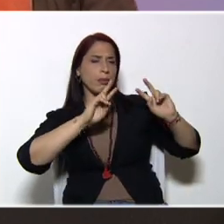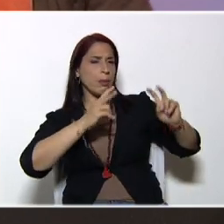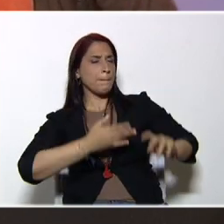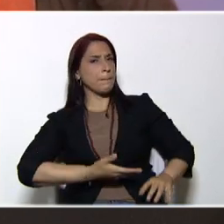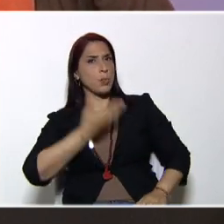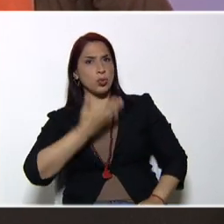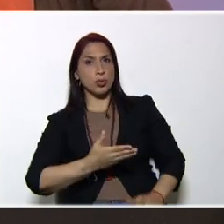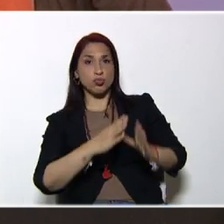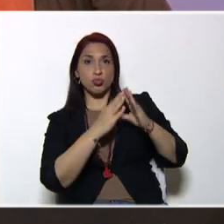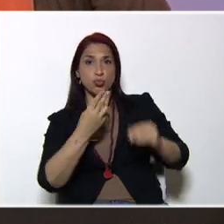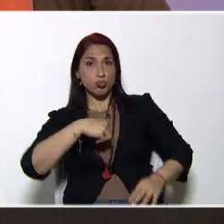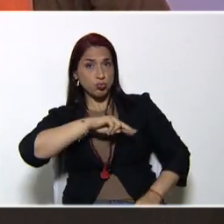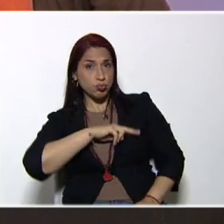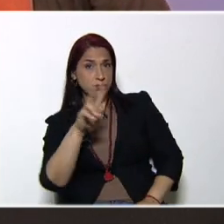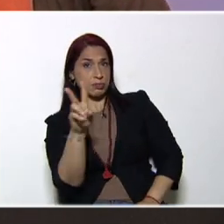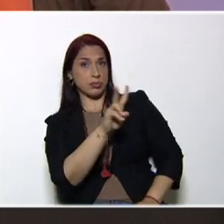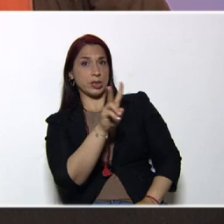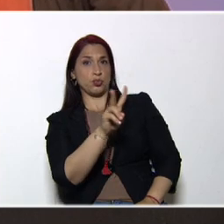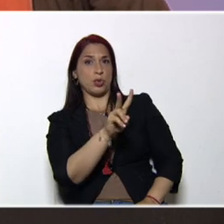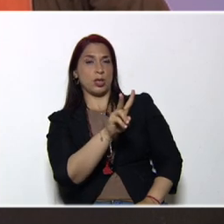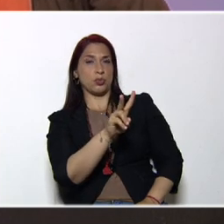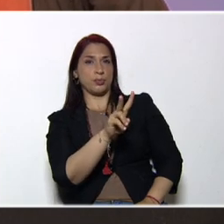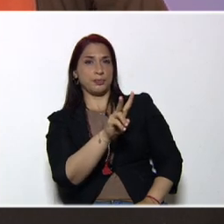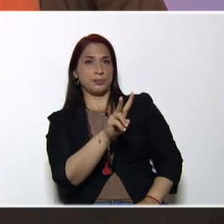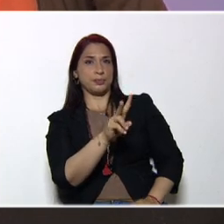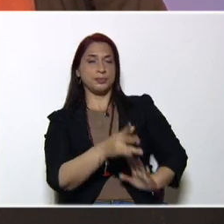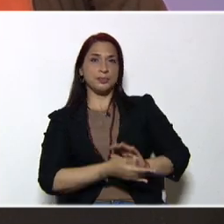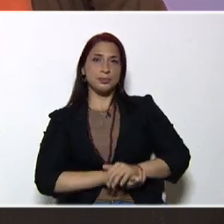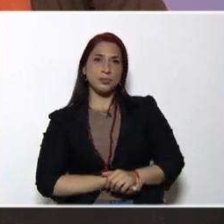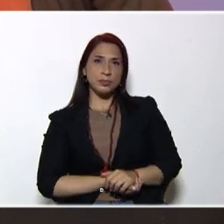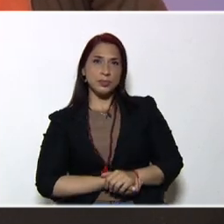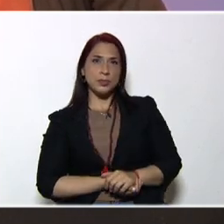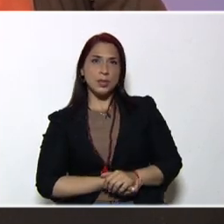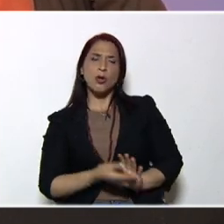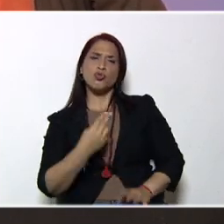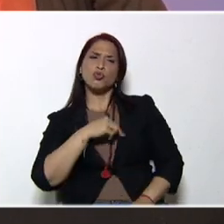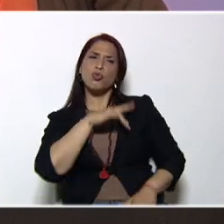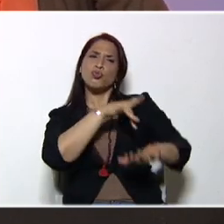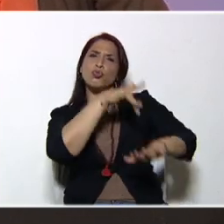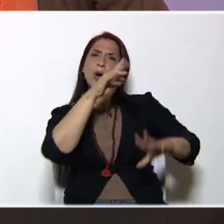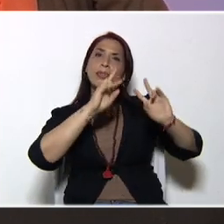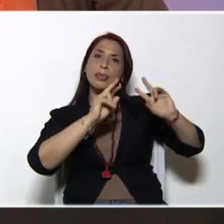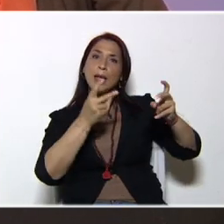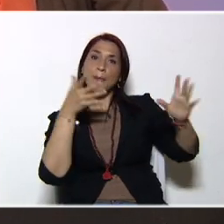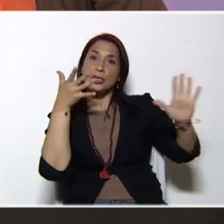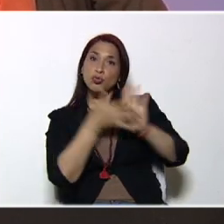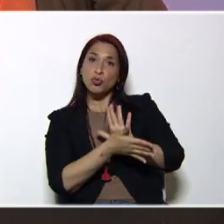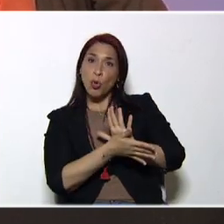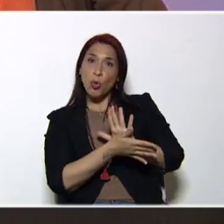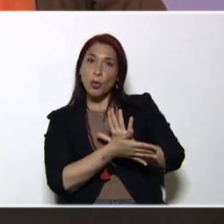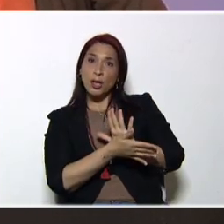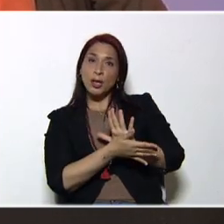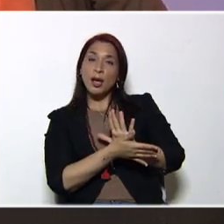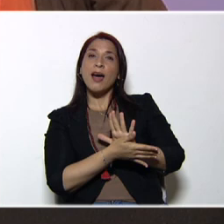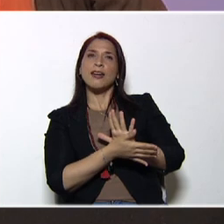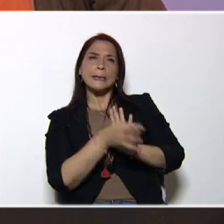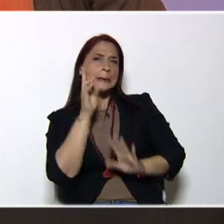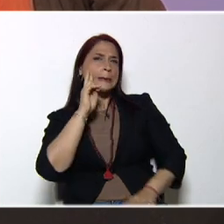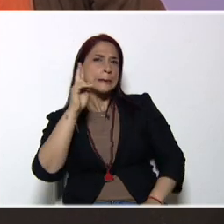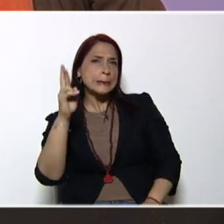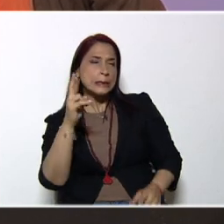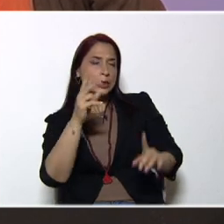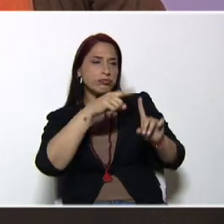importante para todos nosotros los venezolanos y las venezolanas. Vamos a tratar el tema sobre el espectro radioeléctrico